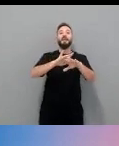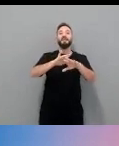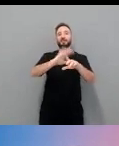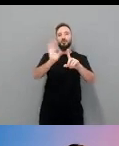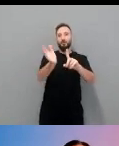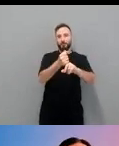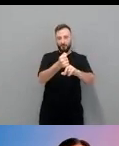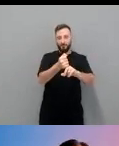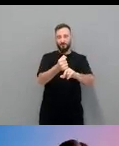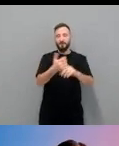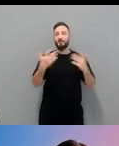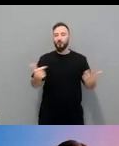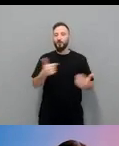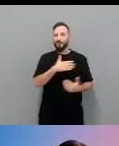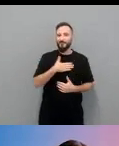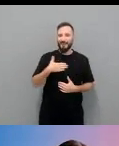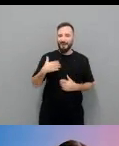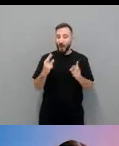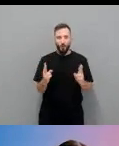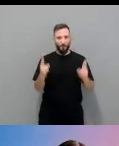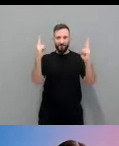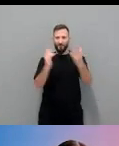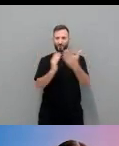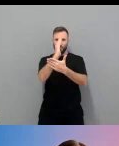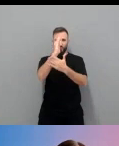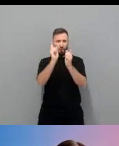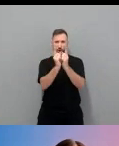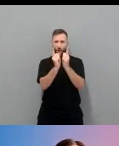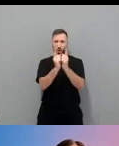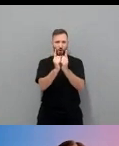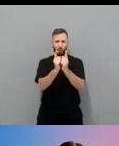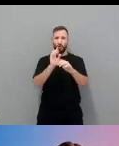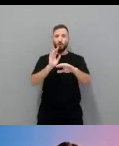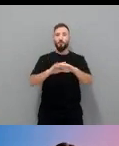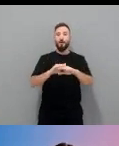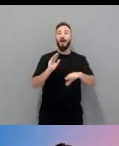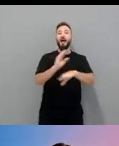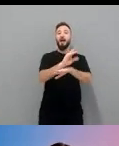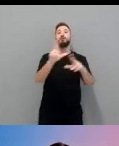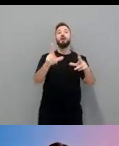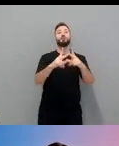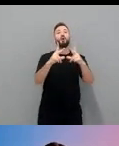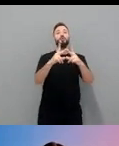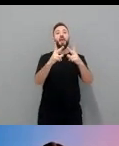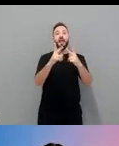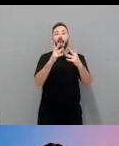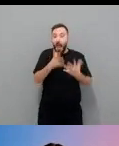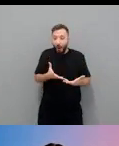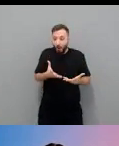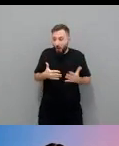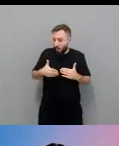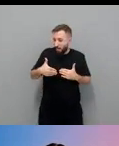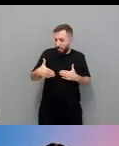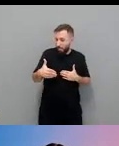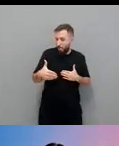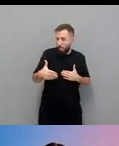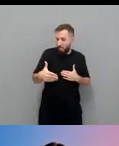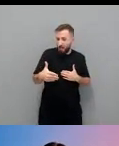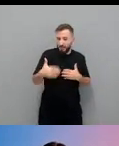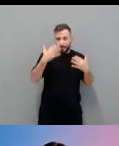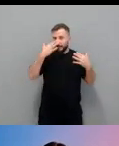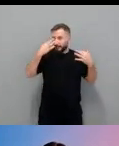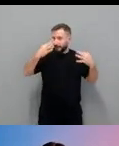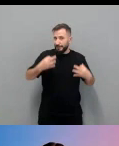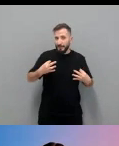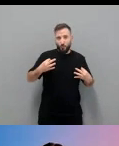que quería hacer un inciso simplemente en el que las ayudas sociales ahora en breve seguramente empezarán